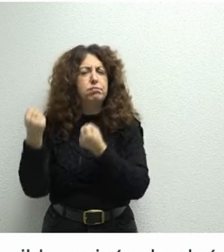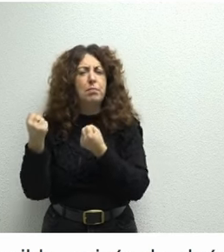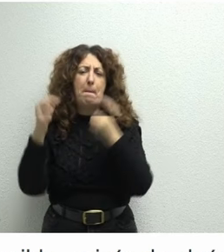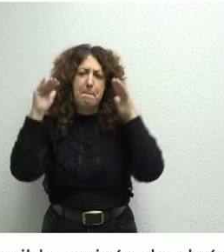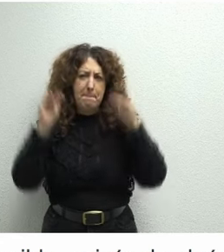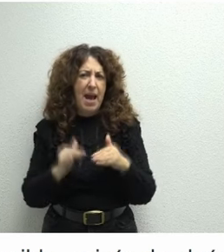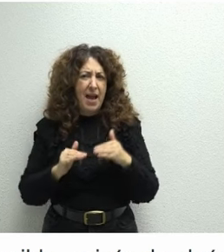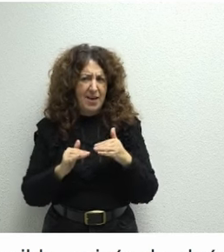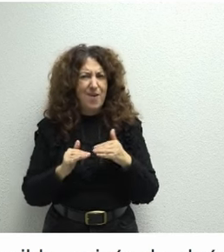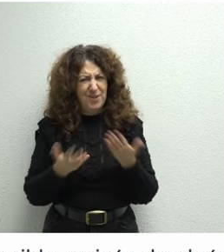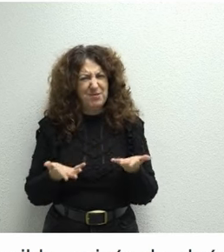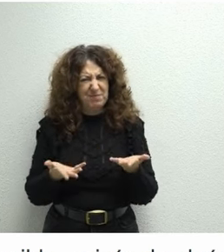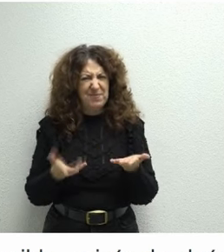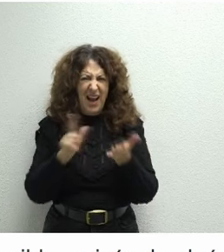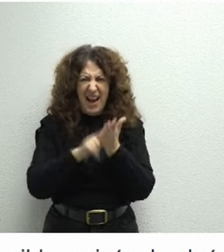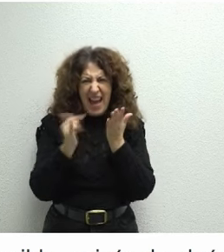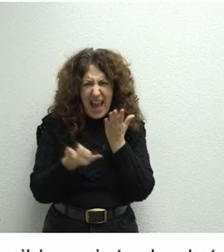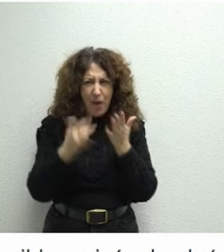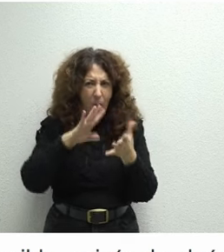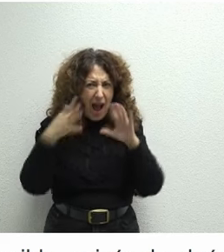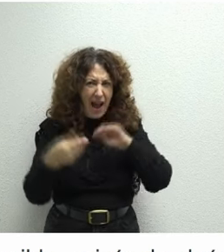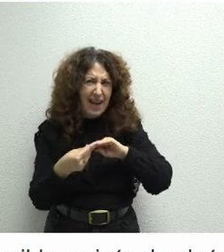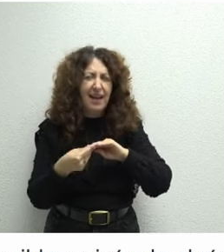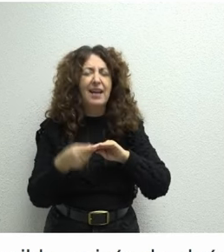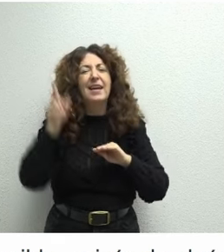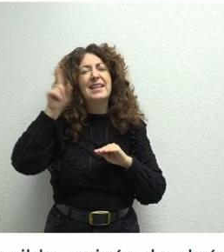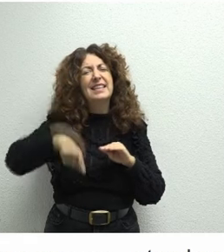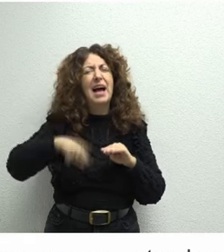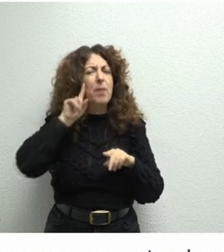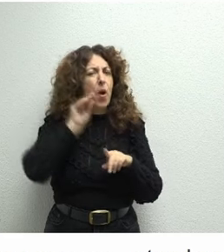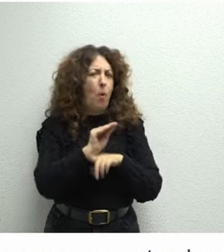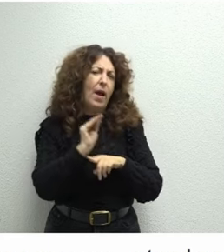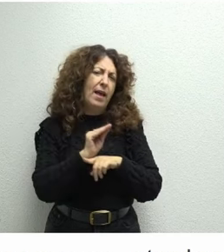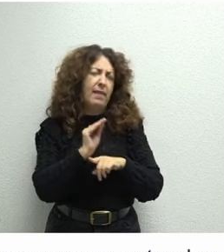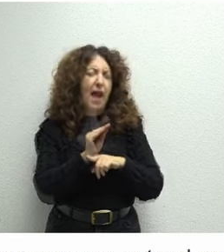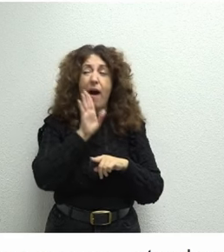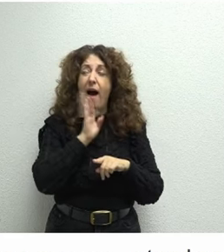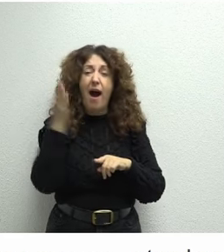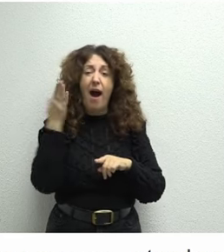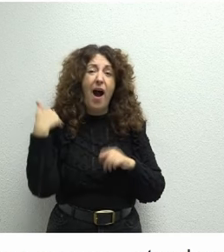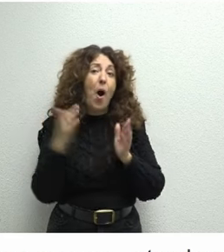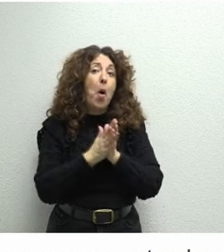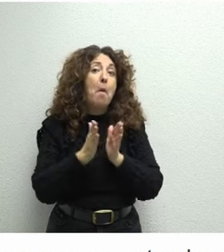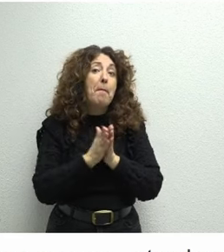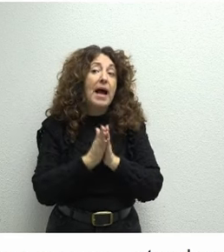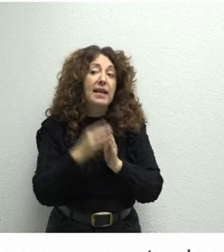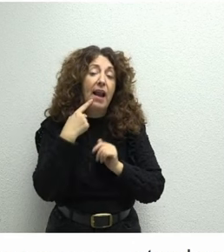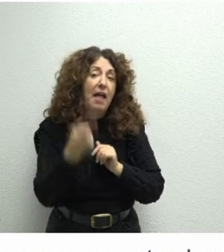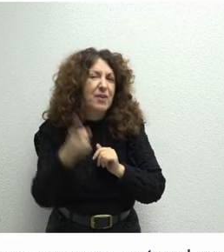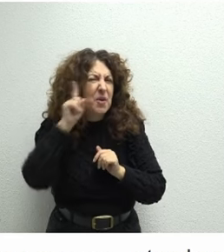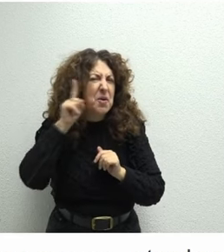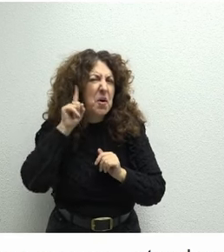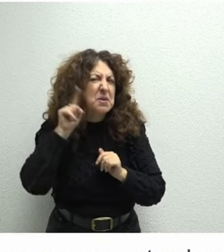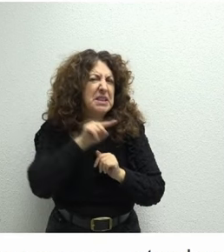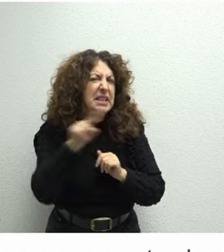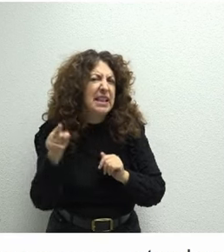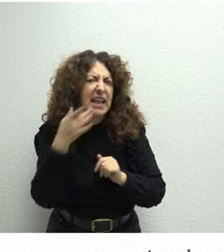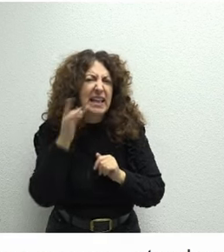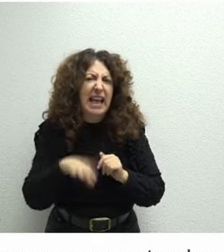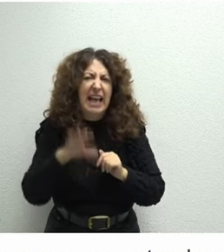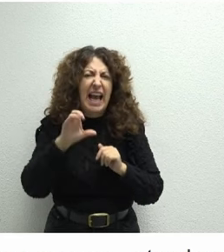tener mucho cuidado que esto creo que lo ha dicho alguna de las compañeras no sé si ha sido Elena